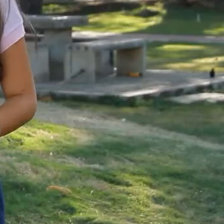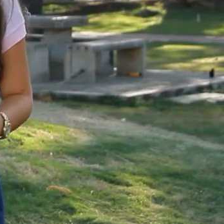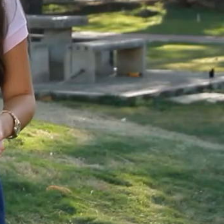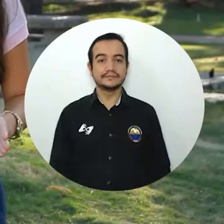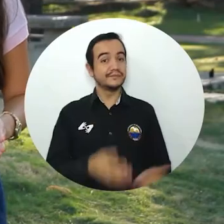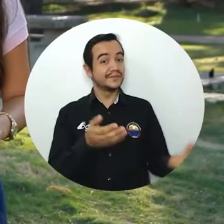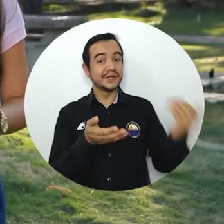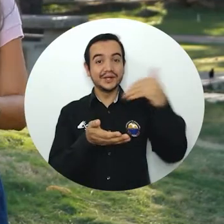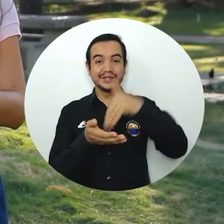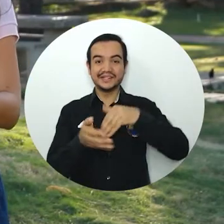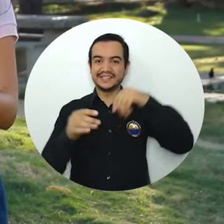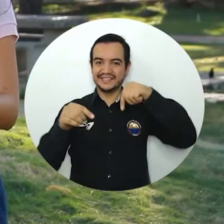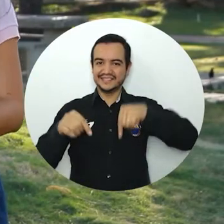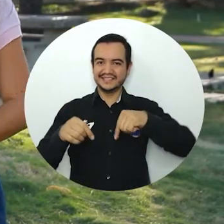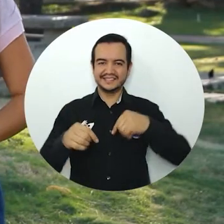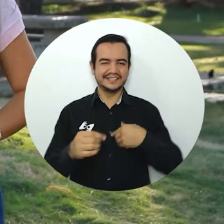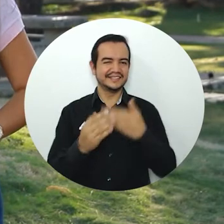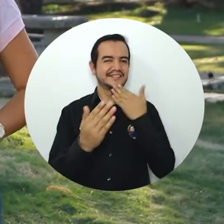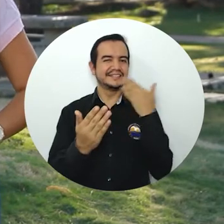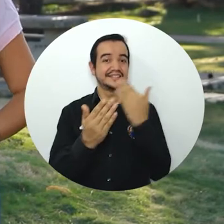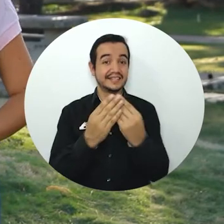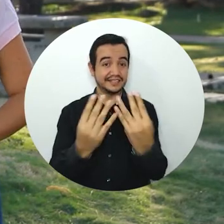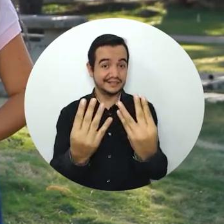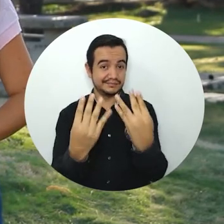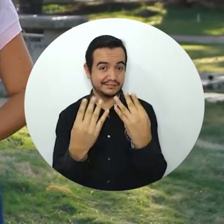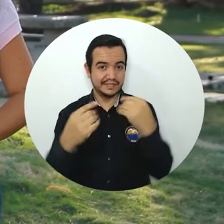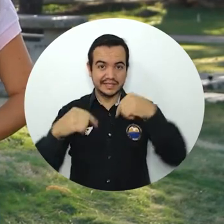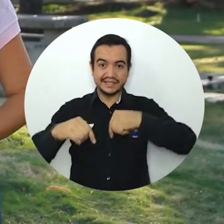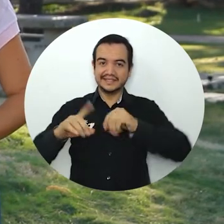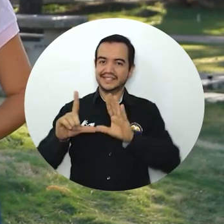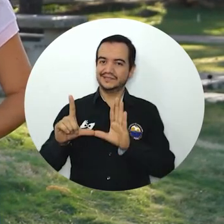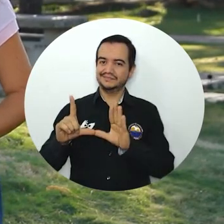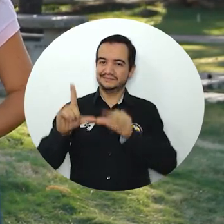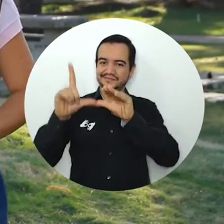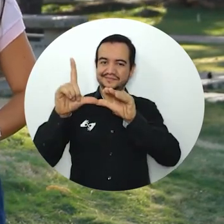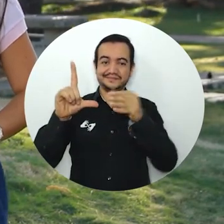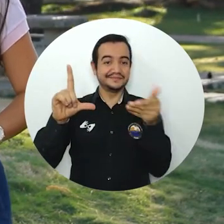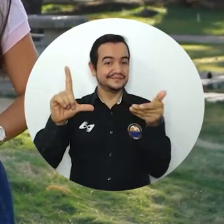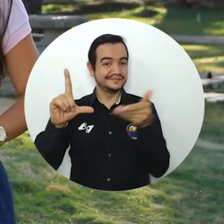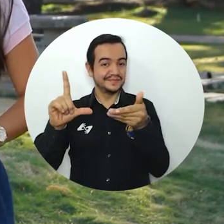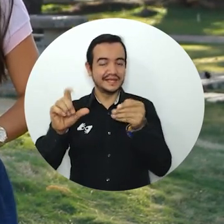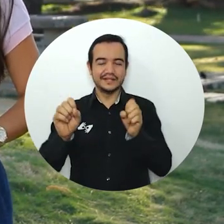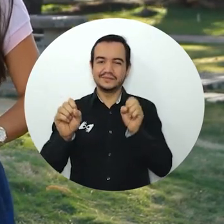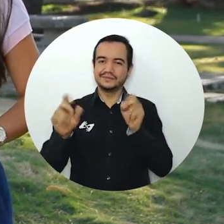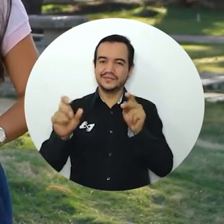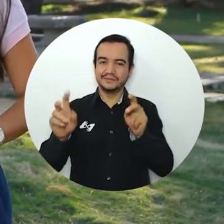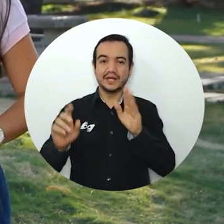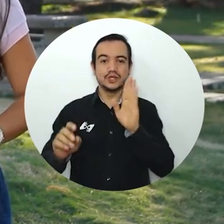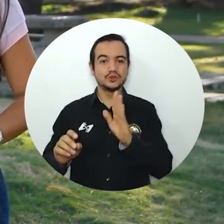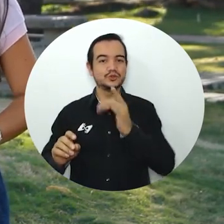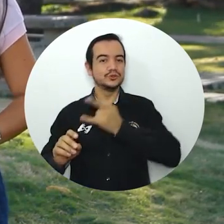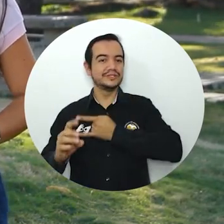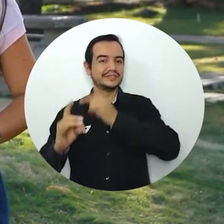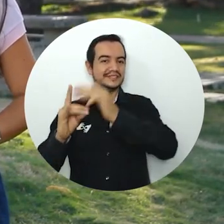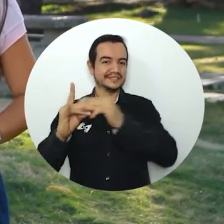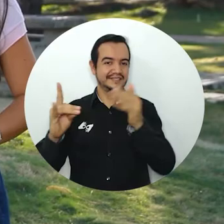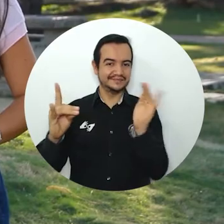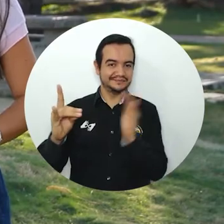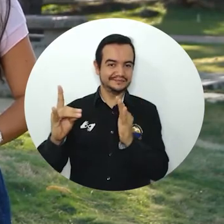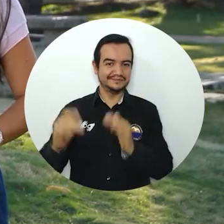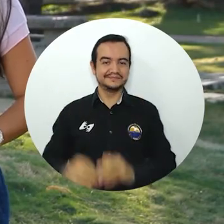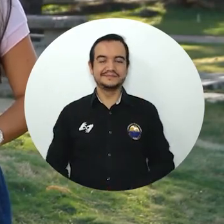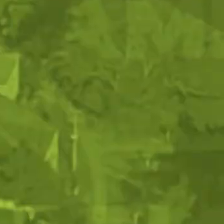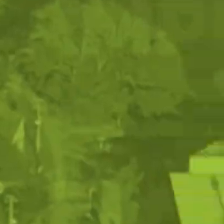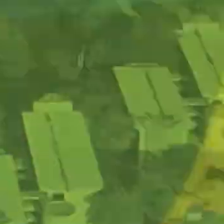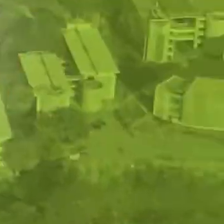Ya estamos de vuelta con ustedes, gracias por su sintonía. Están viendo el Campus TV, programa institucional de la Universidad de